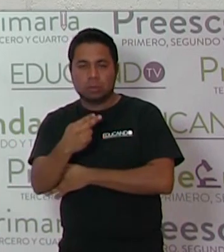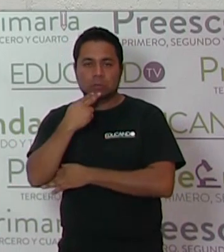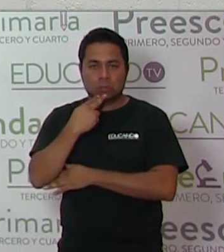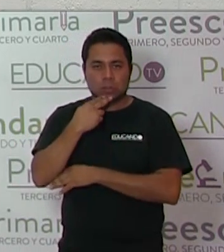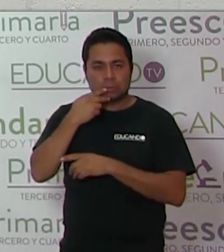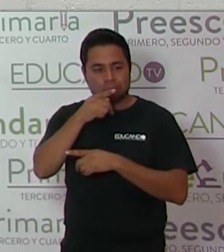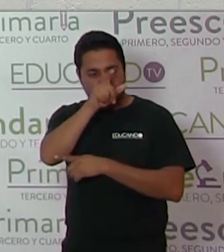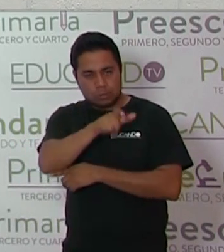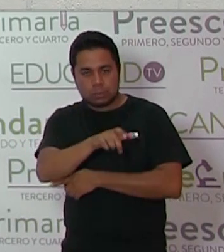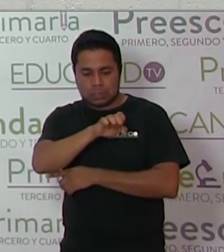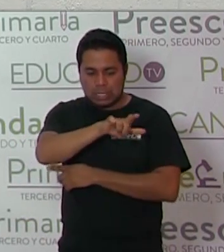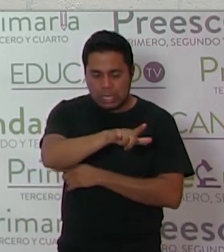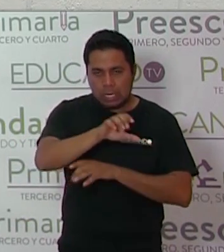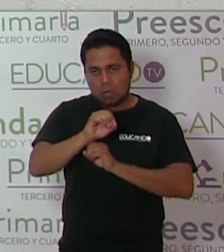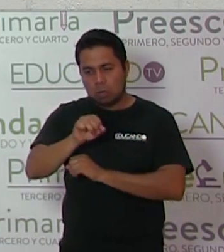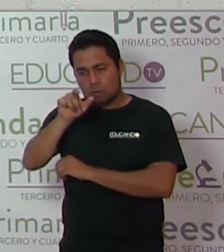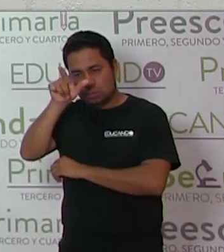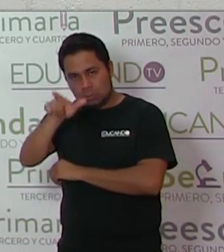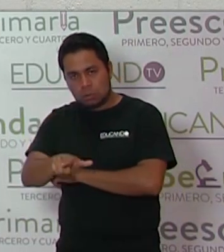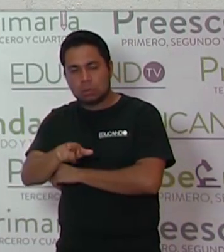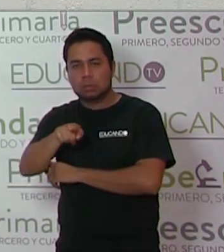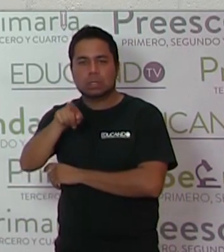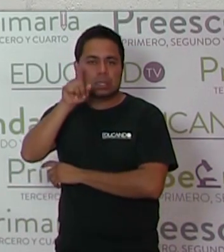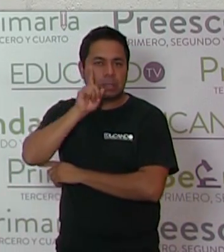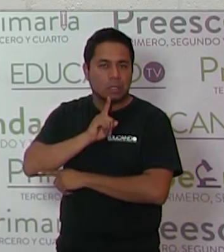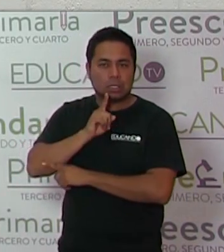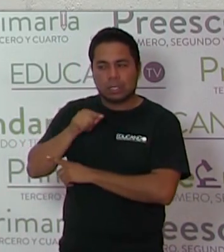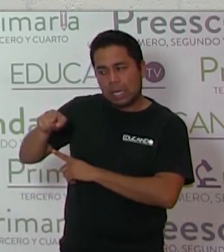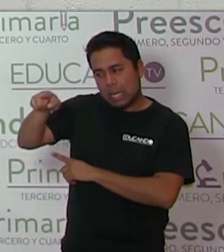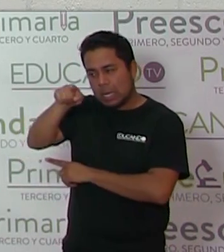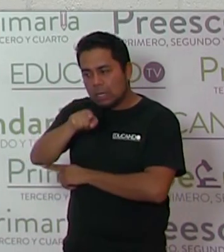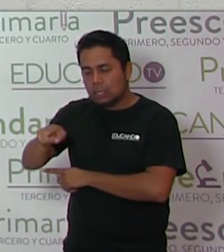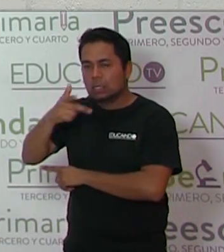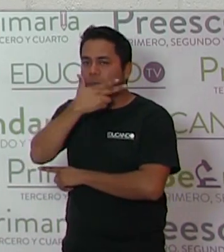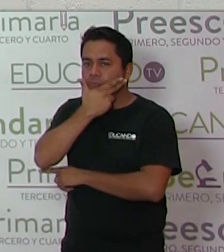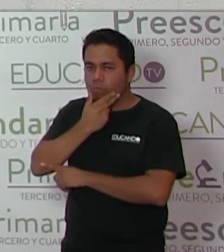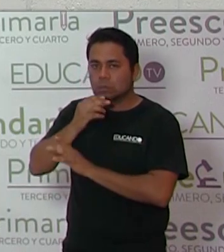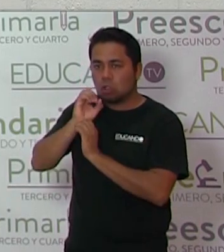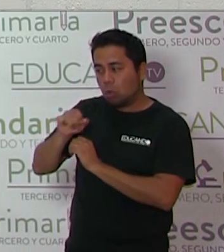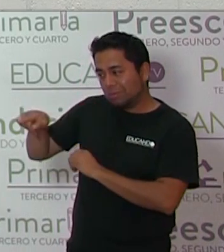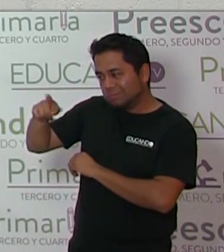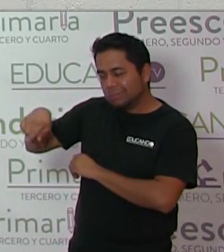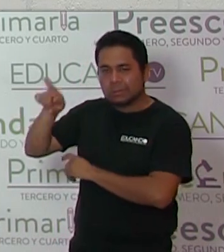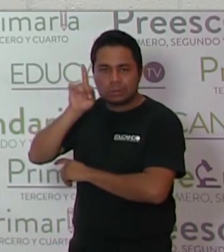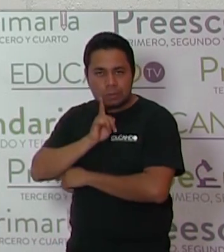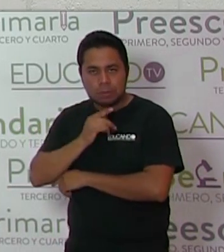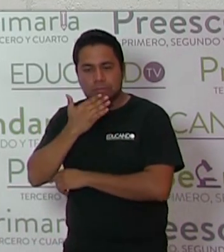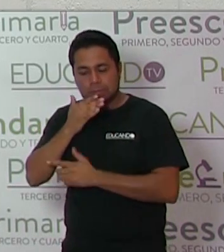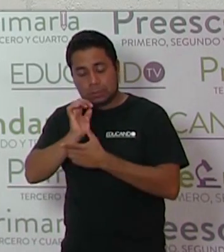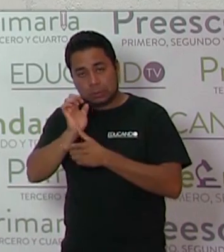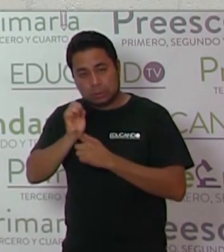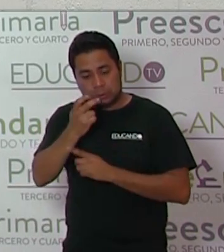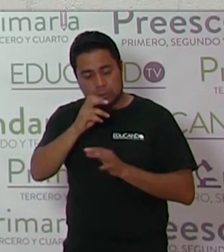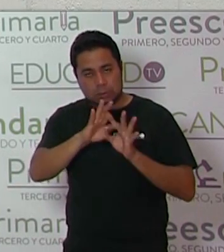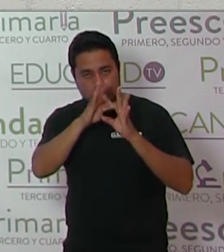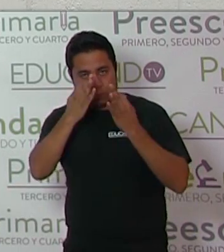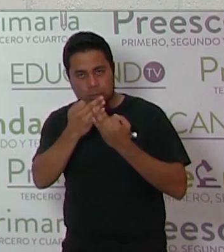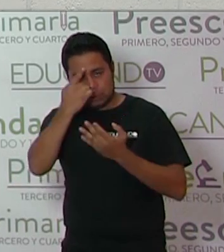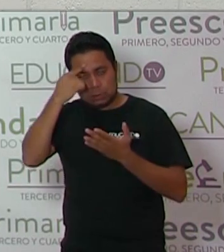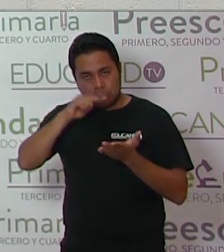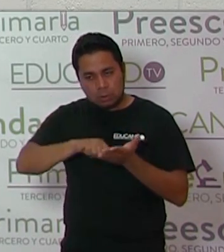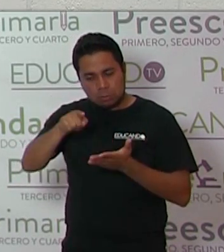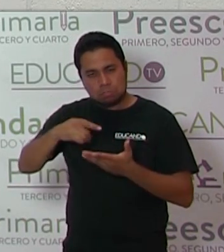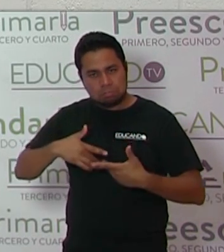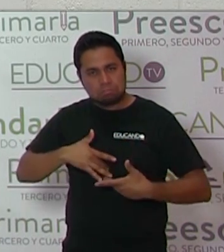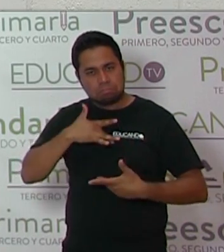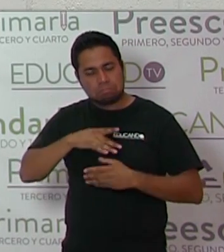utilizan es él o ella, es ellos o ellas, ¿sí? Bueno, entonces, de esta manera creo que